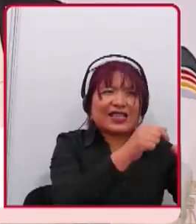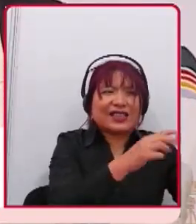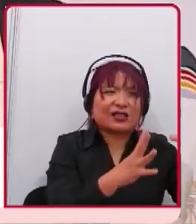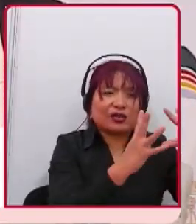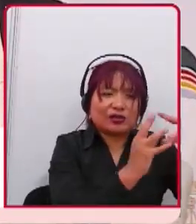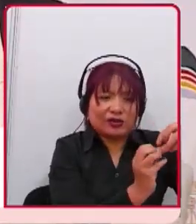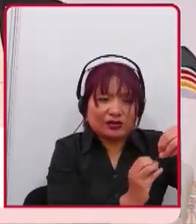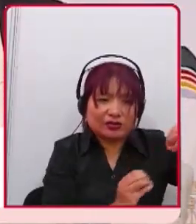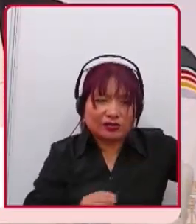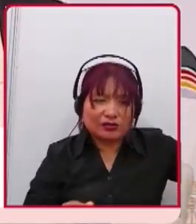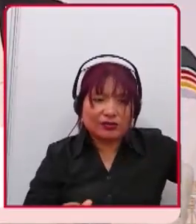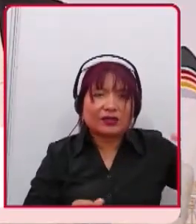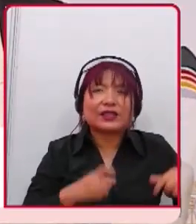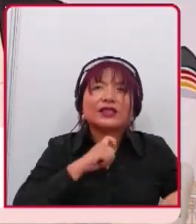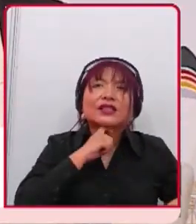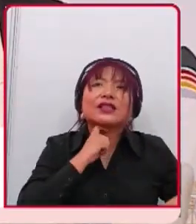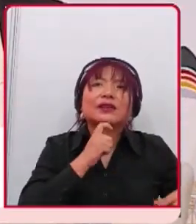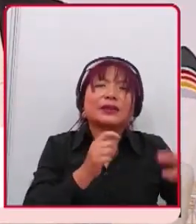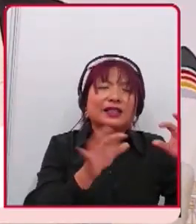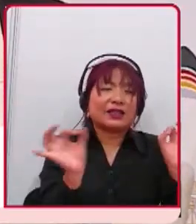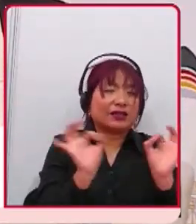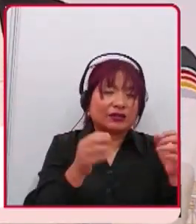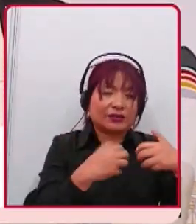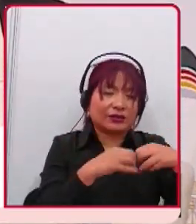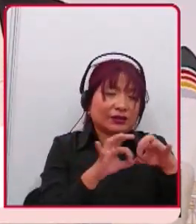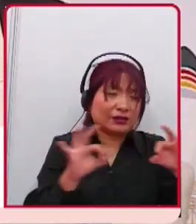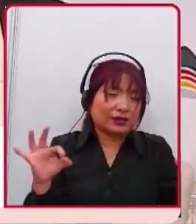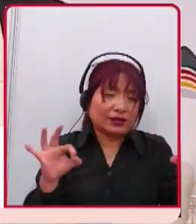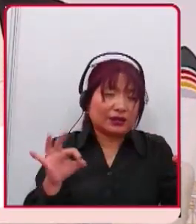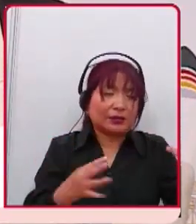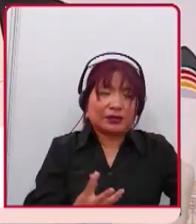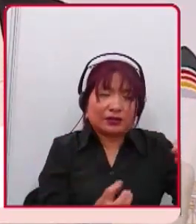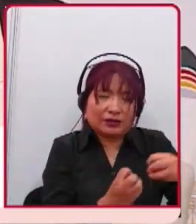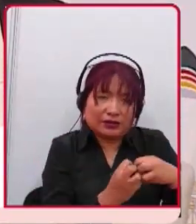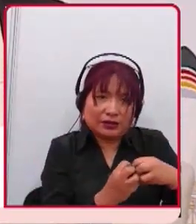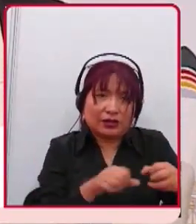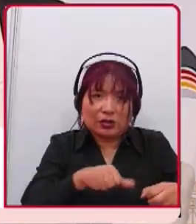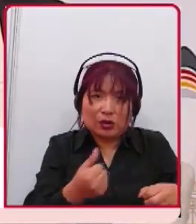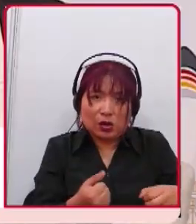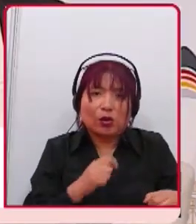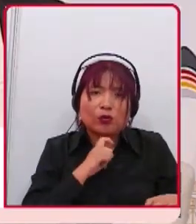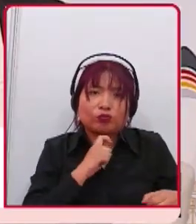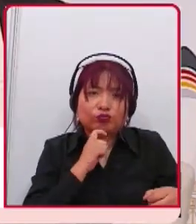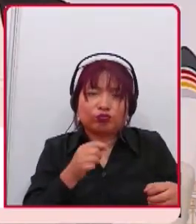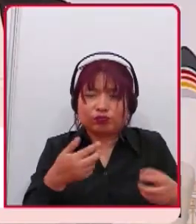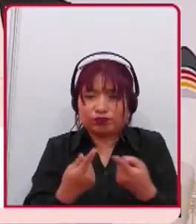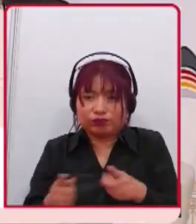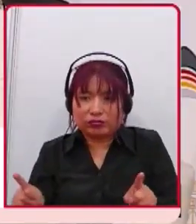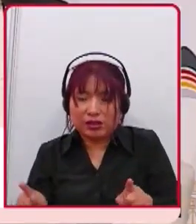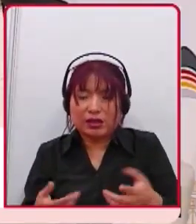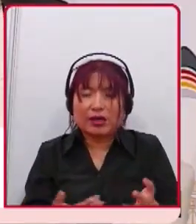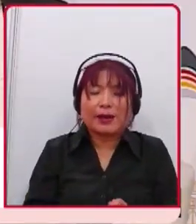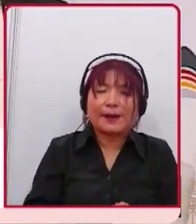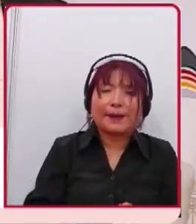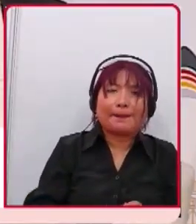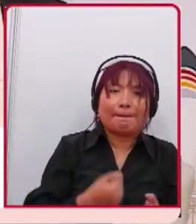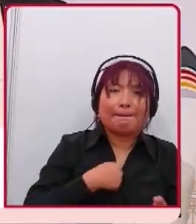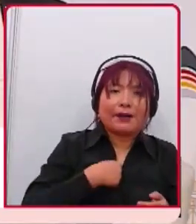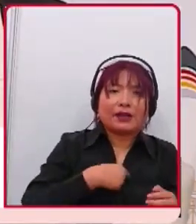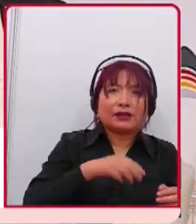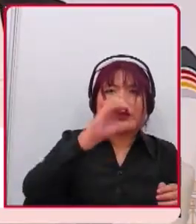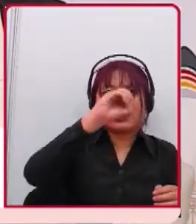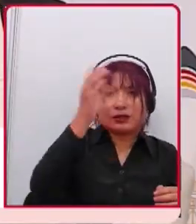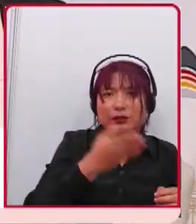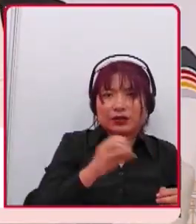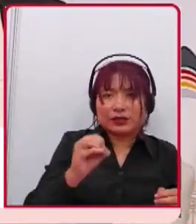reduciendo, entiendo yo, la capacidad de procesamiento ante esas circunstancias, si no me equivoco. Si bajas el porcentaje de sólidos,